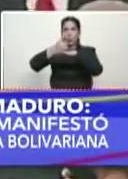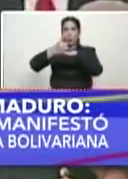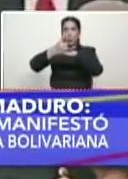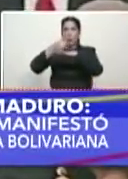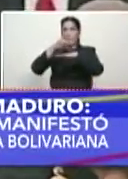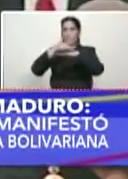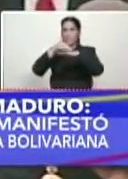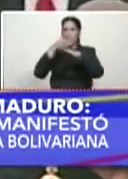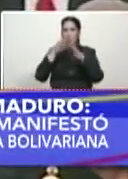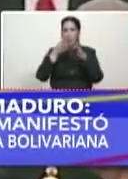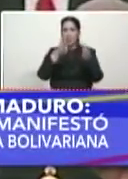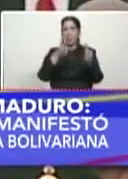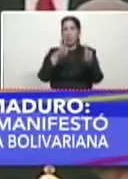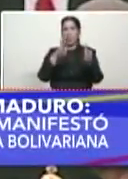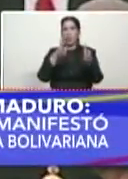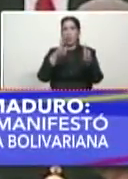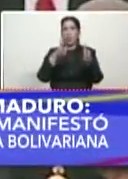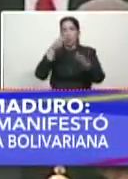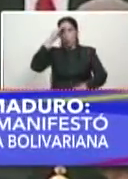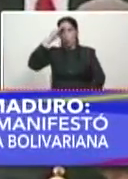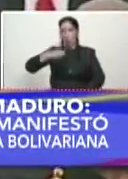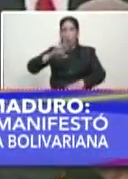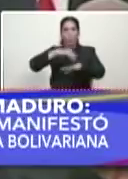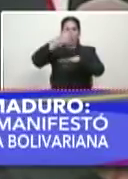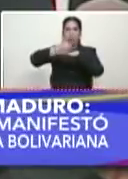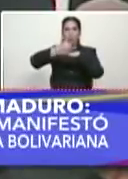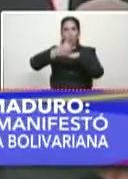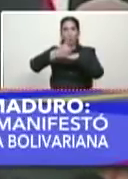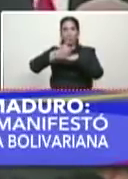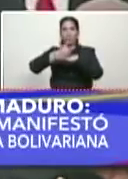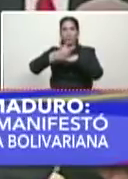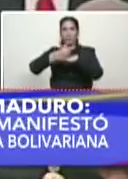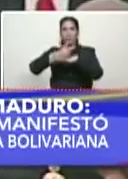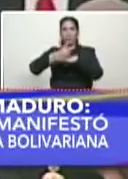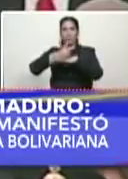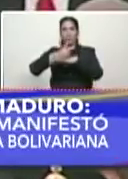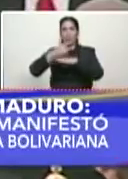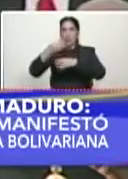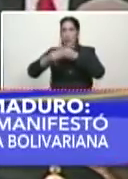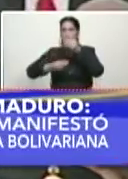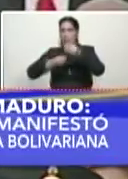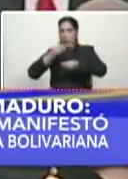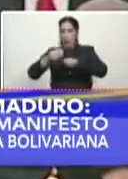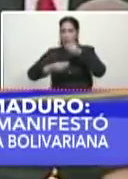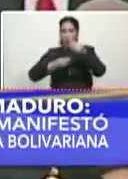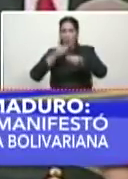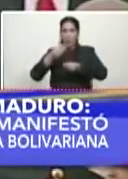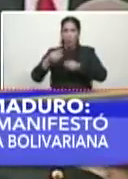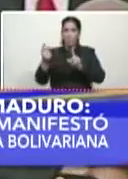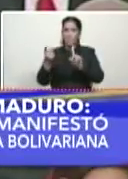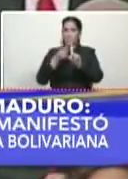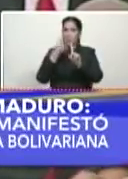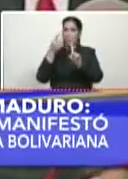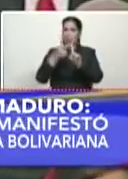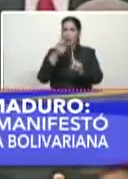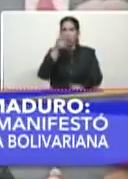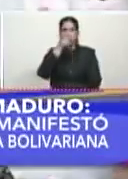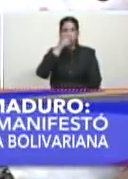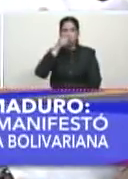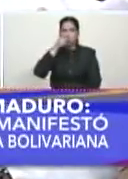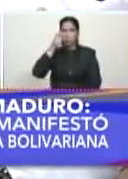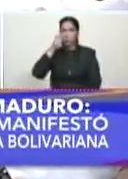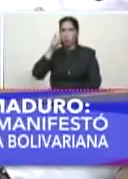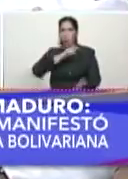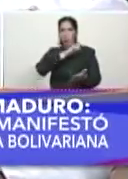de Defensa, al Comandante Estratégico Operacional, para que hagamos las primeras operaciones